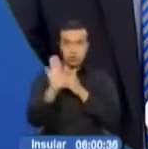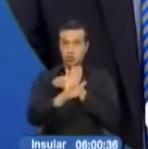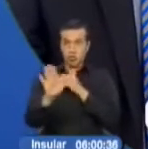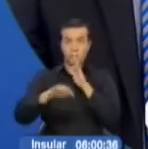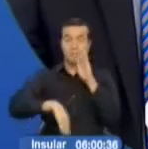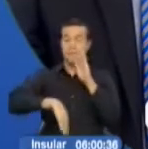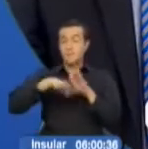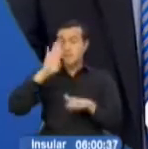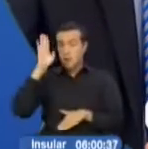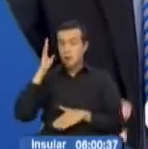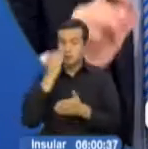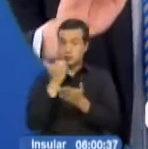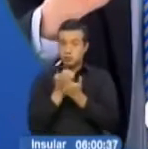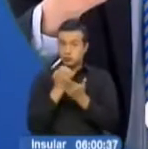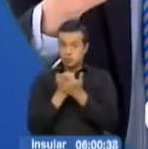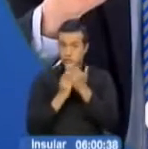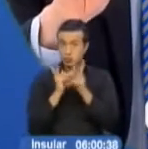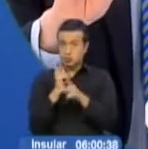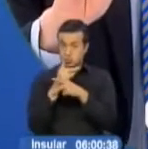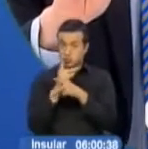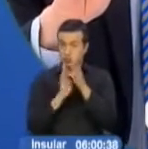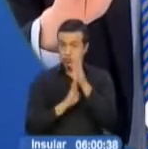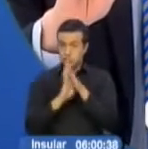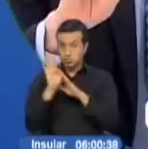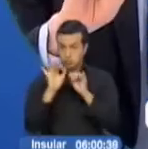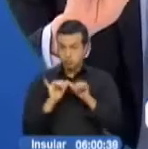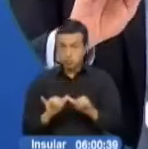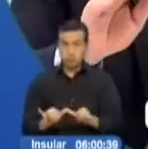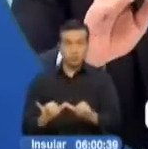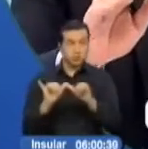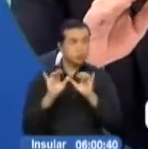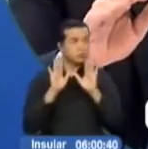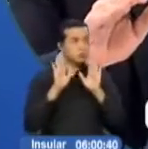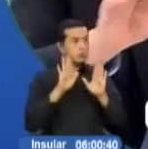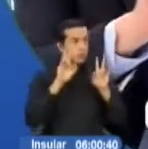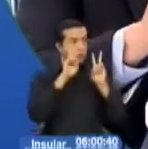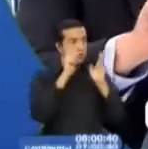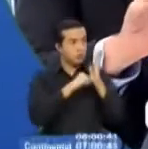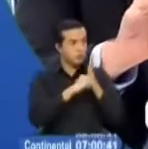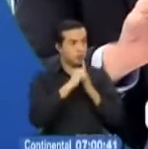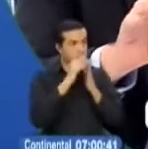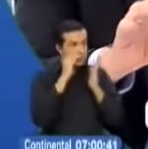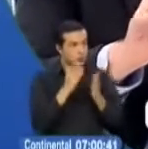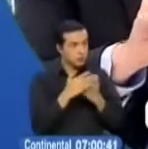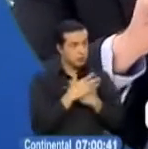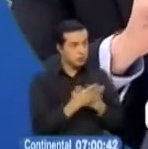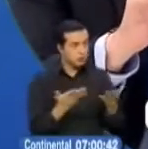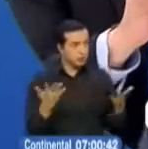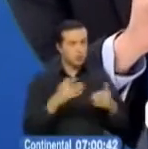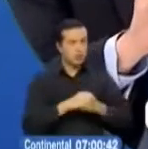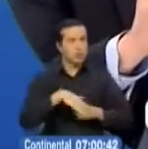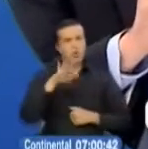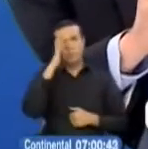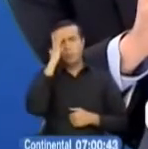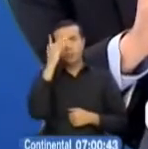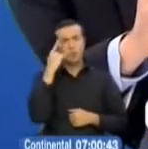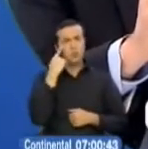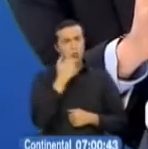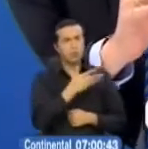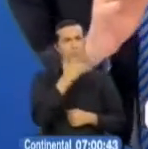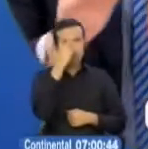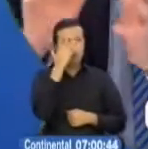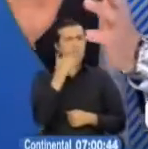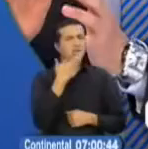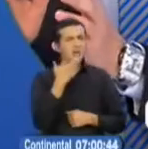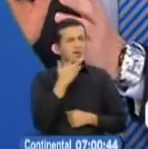seguir generando economía, ahora, producción. Ahora, señora ministra, sí, en ese sentido, ¿por qué, cuál es la causa por la